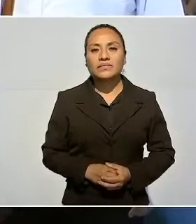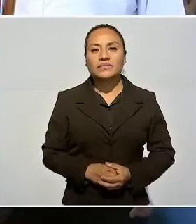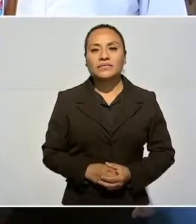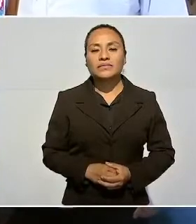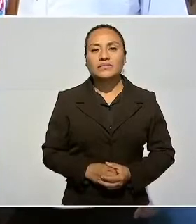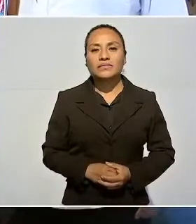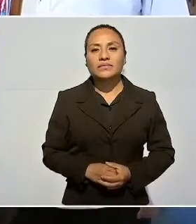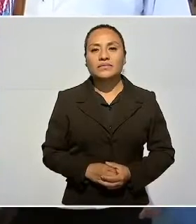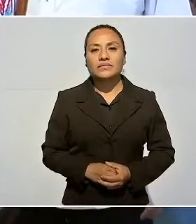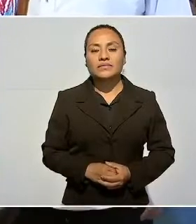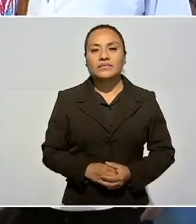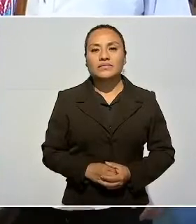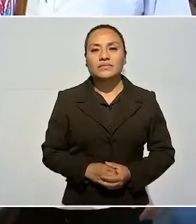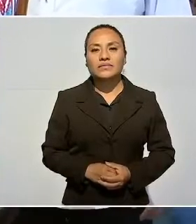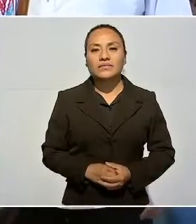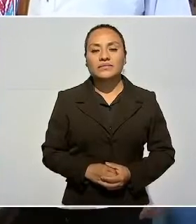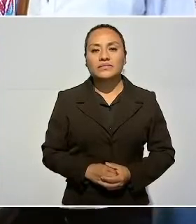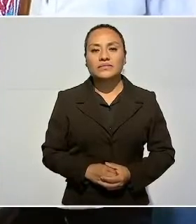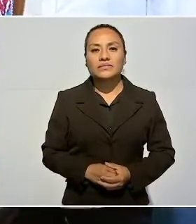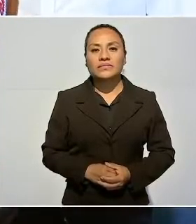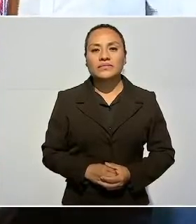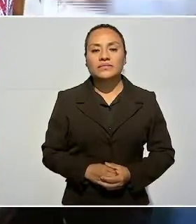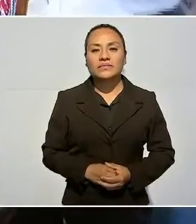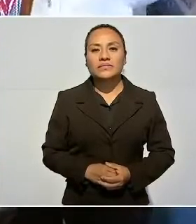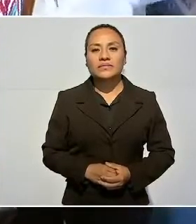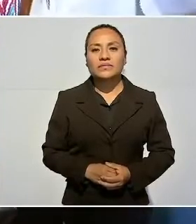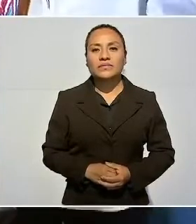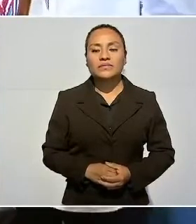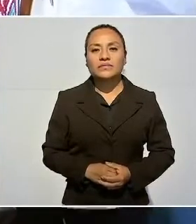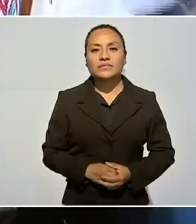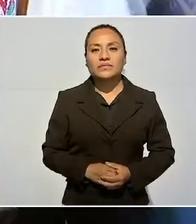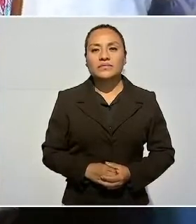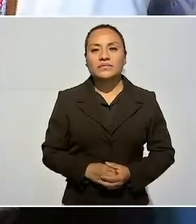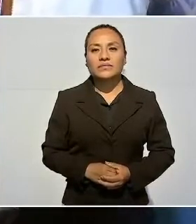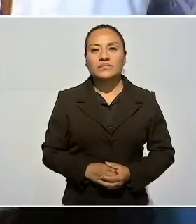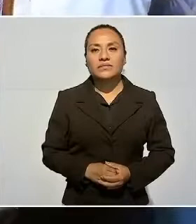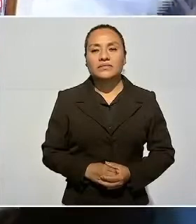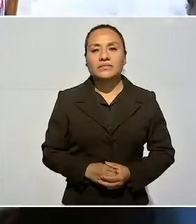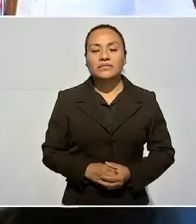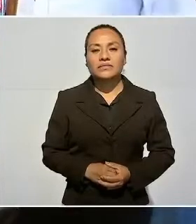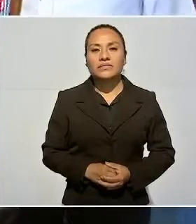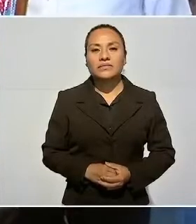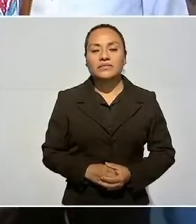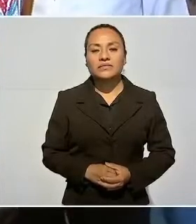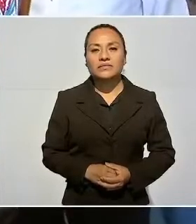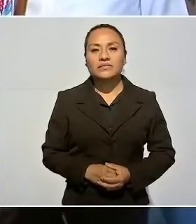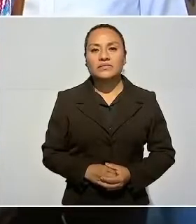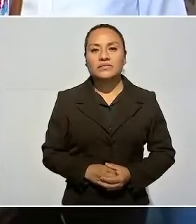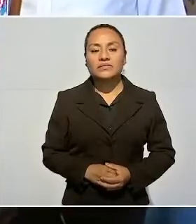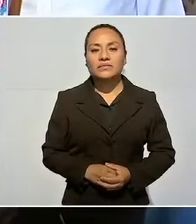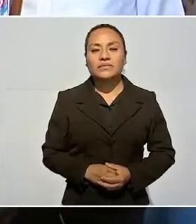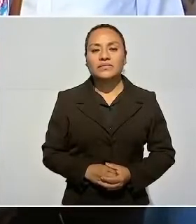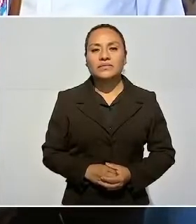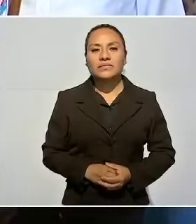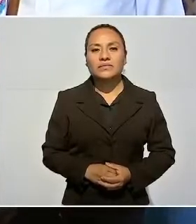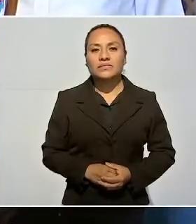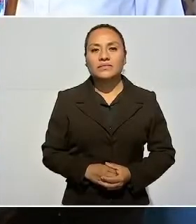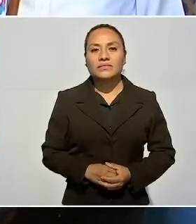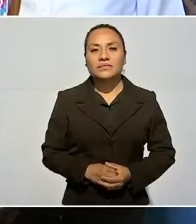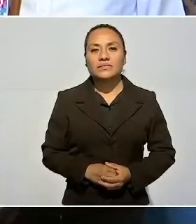le digo que si no hay contagio ahora en esta zona, allá, sobre todo en Tuxtepec